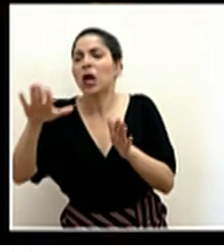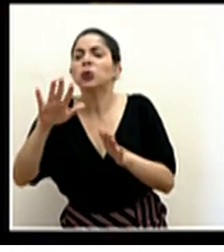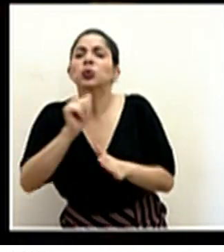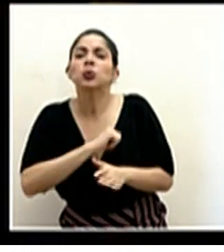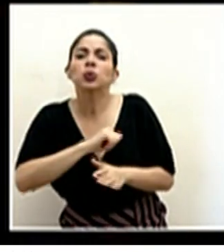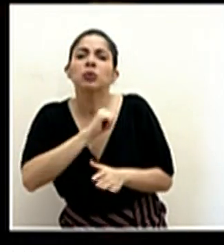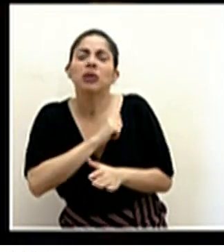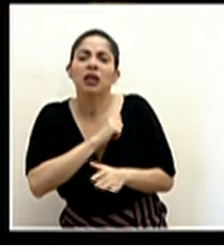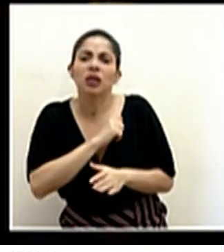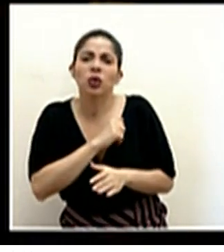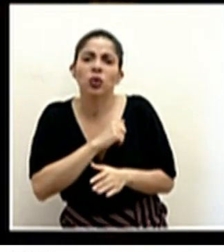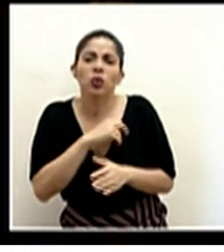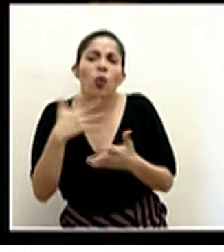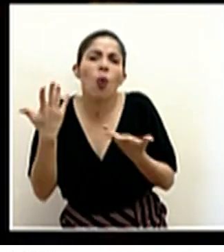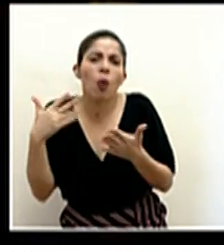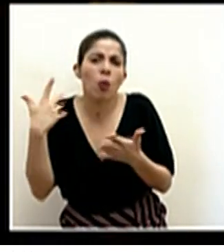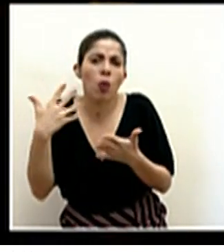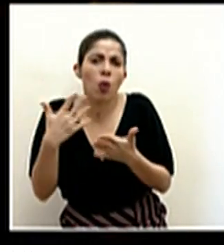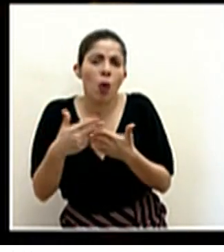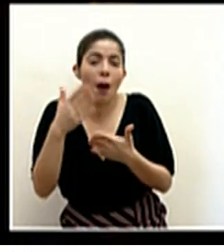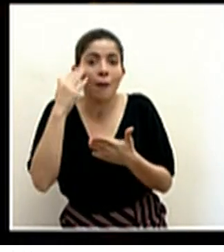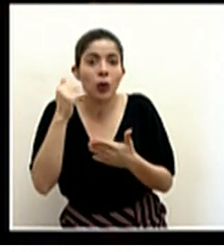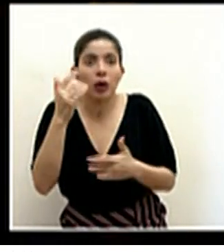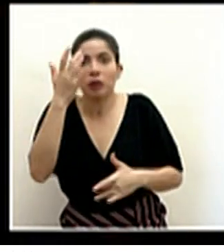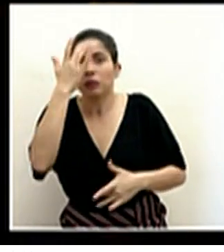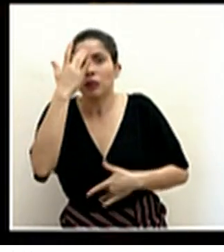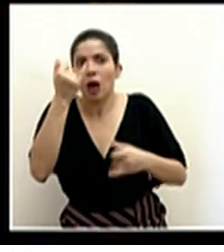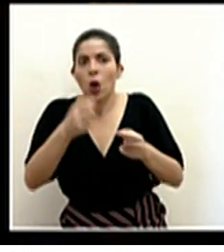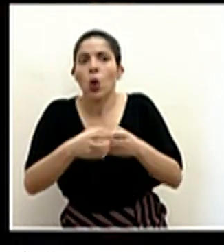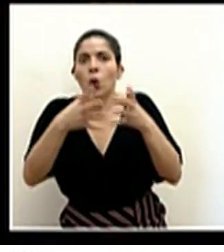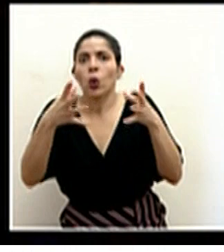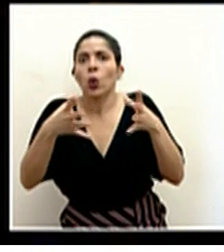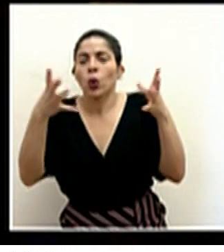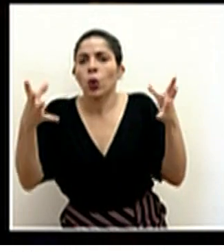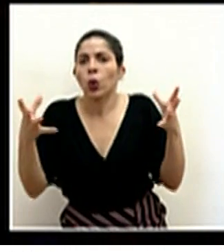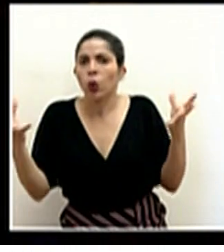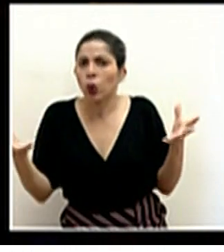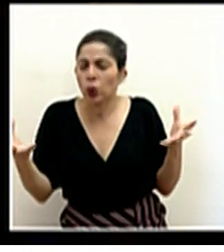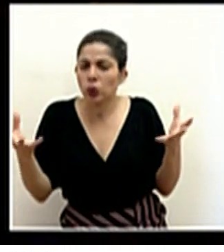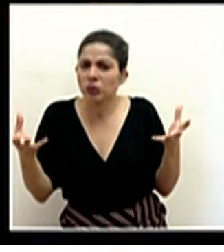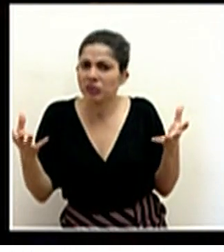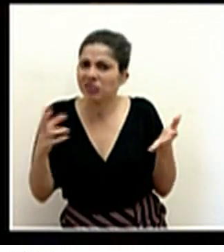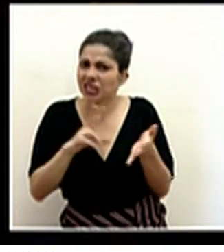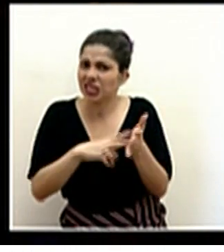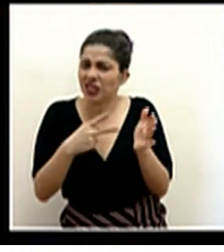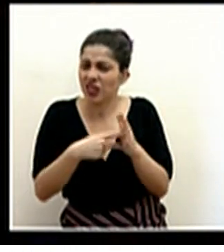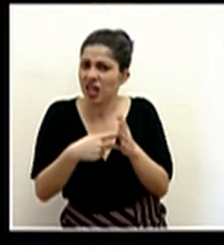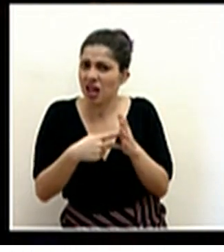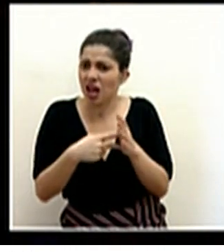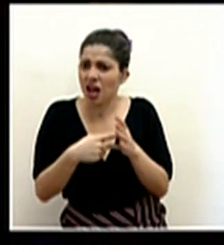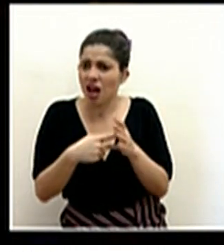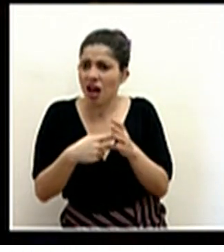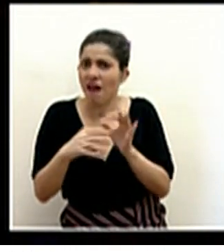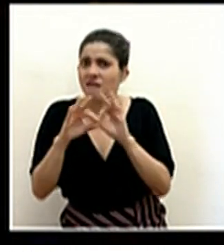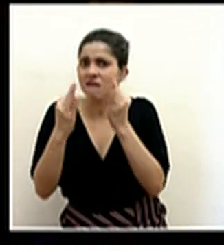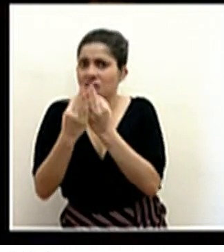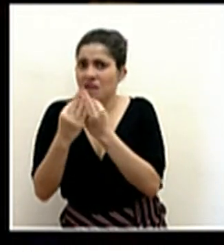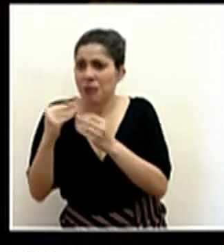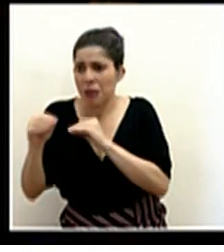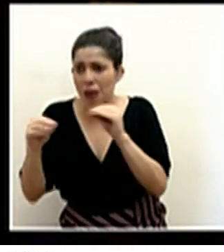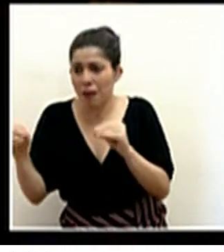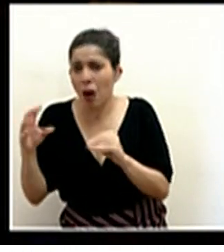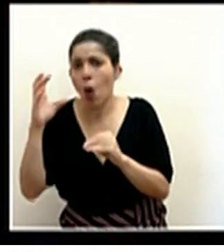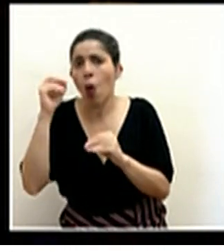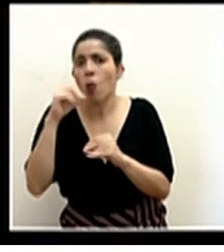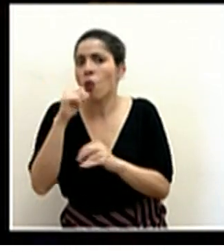que han hecho que los casos sigan aumentando? ¿Ha sido por el contacto familiar, por